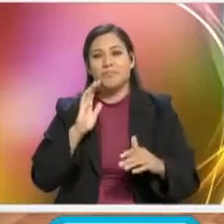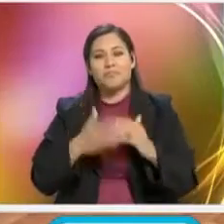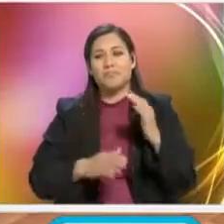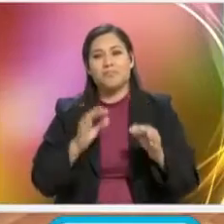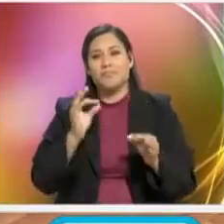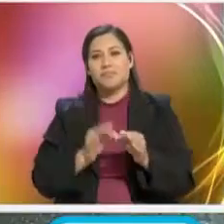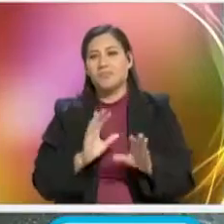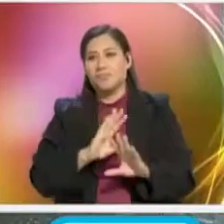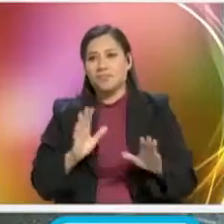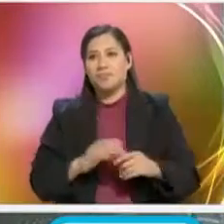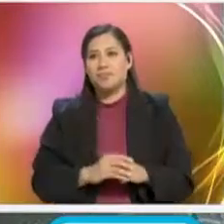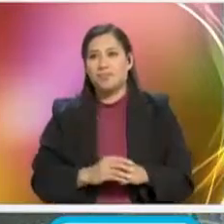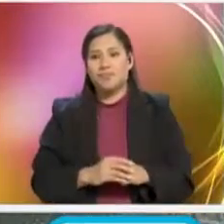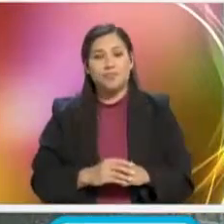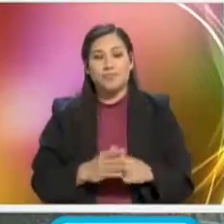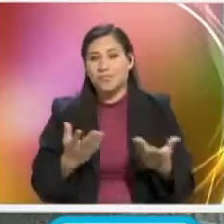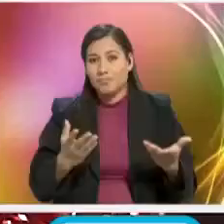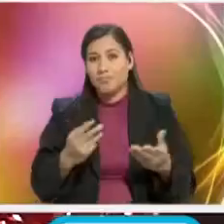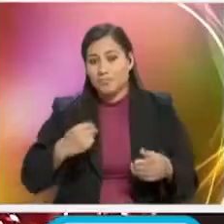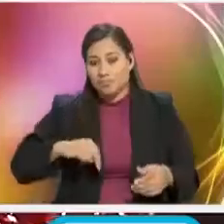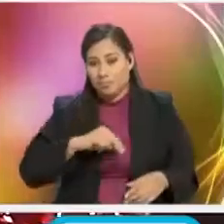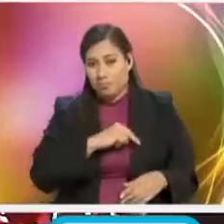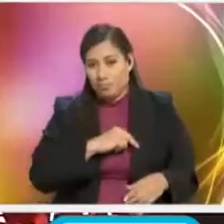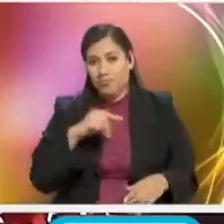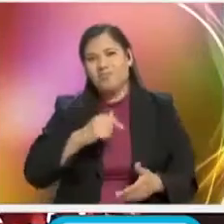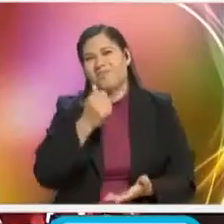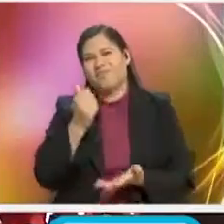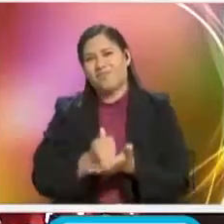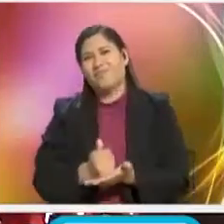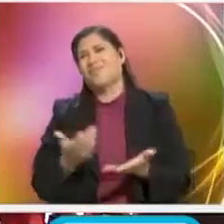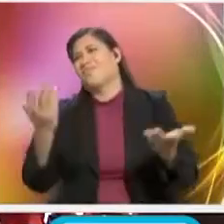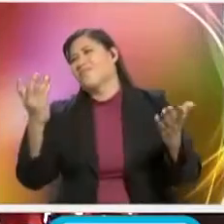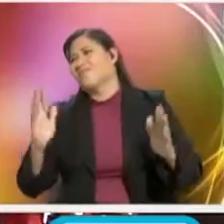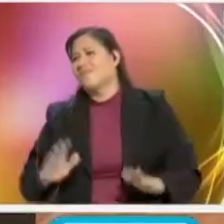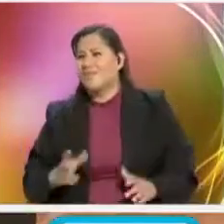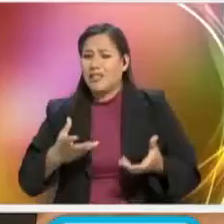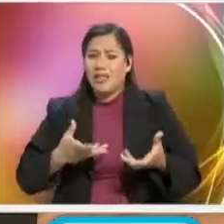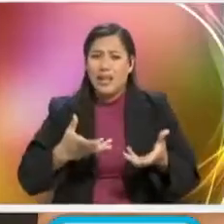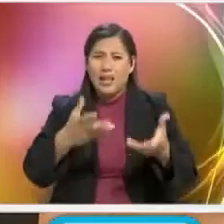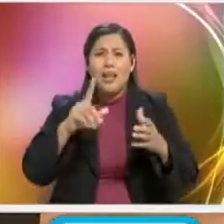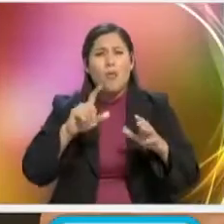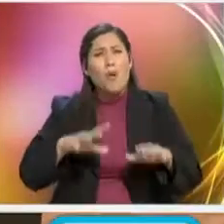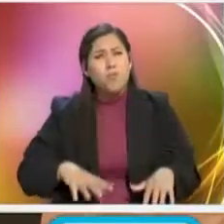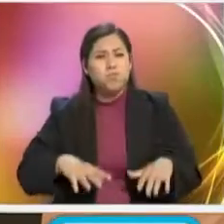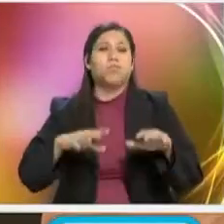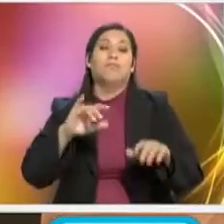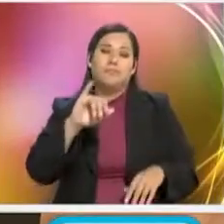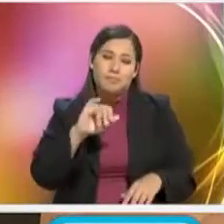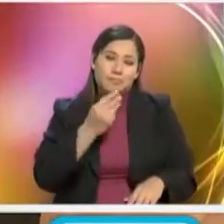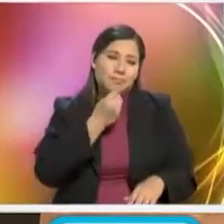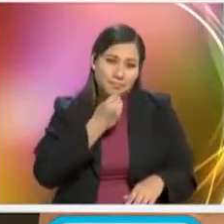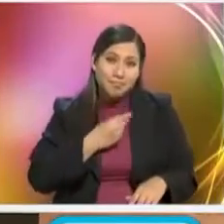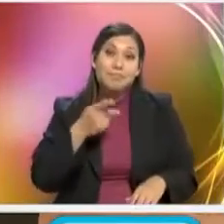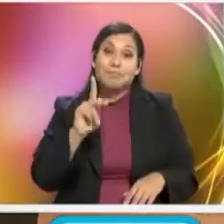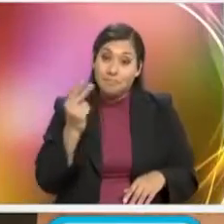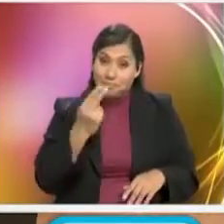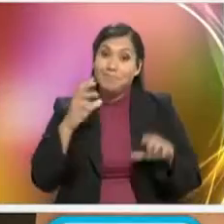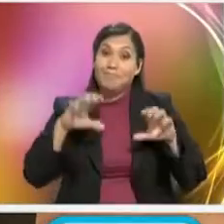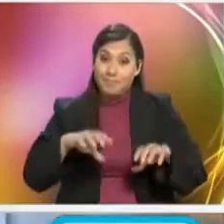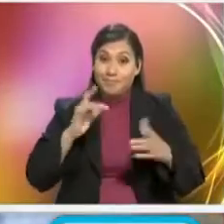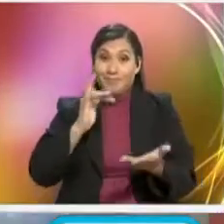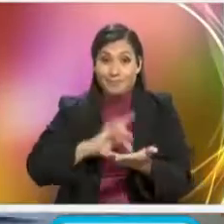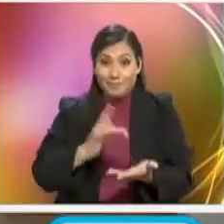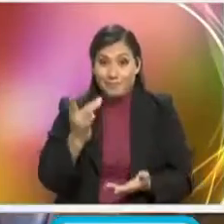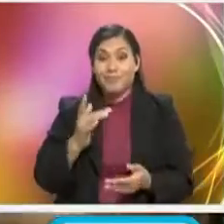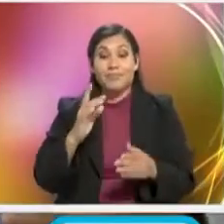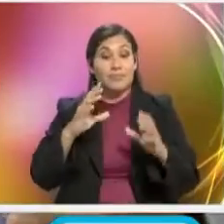caray, no hay Este ciclo de ciclo agua. se acaba. Claro, somos ¿no? muy dramáticos en la ciudad diciendo que, bueno, las calles se inundan y es terrible. Claro, pues sí, pero bueno, si no es por esto, no